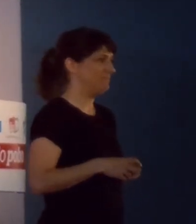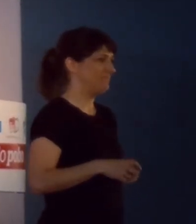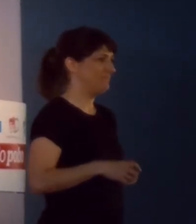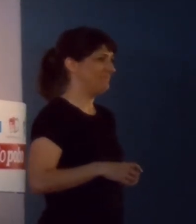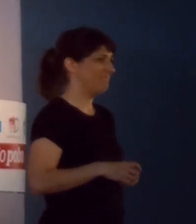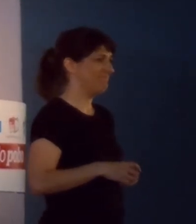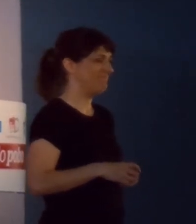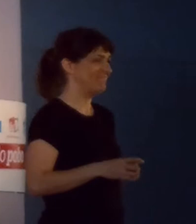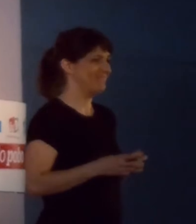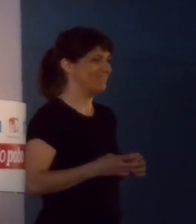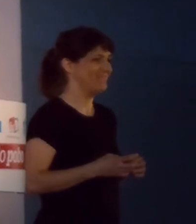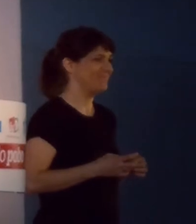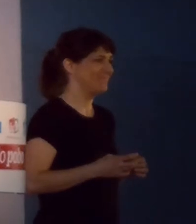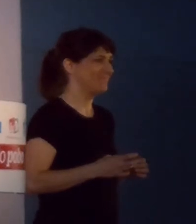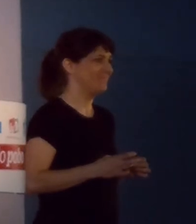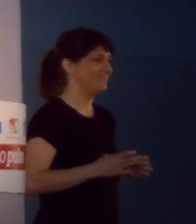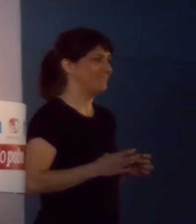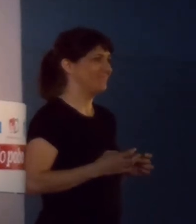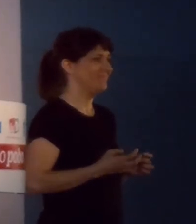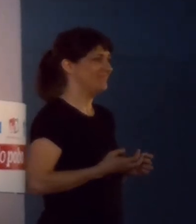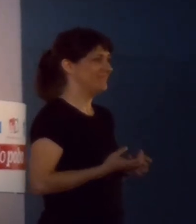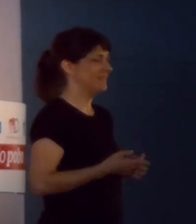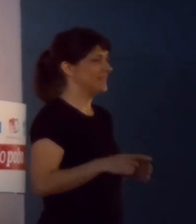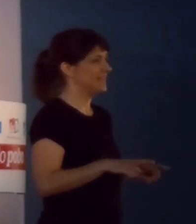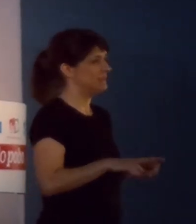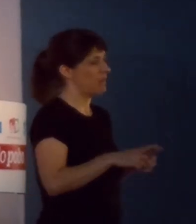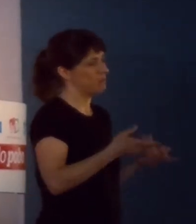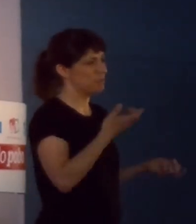Vamos pasar de un presto vivace